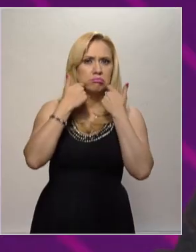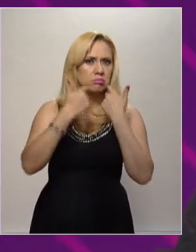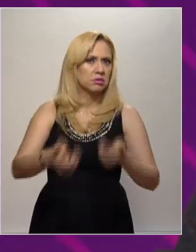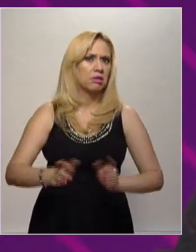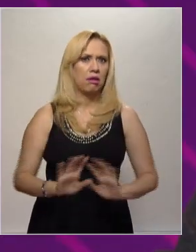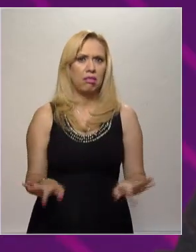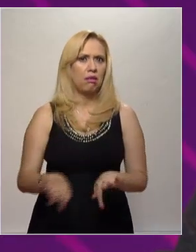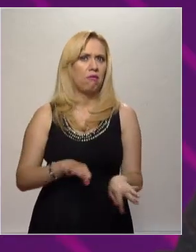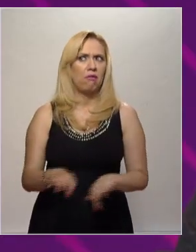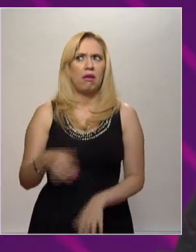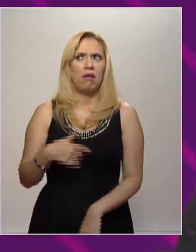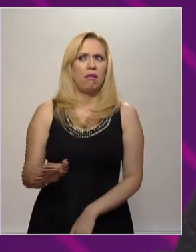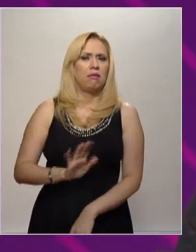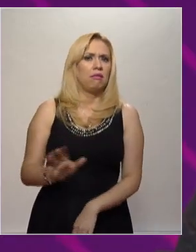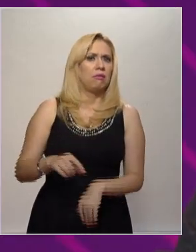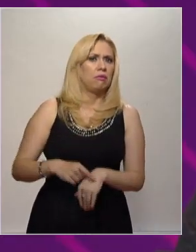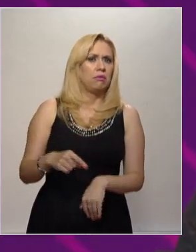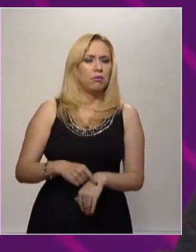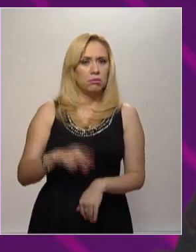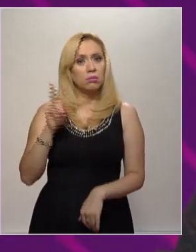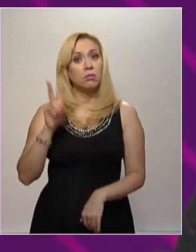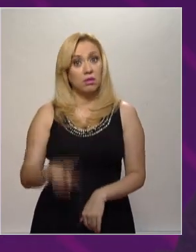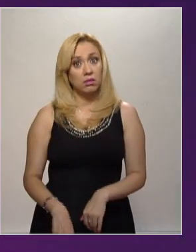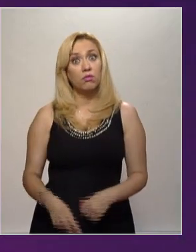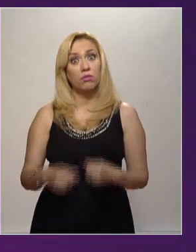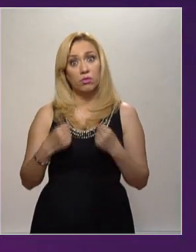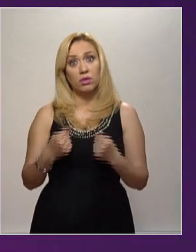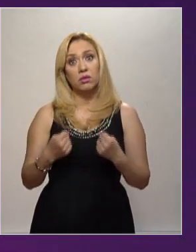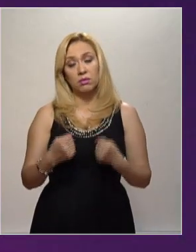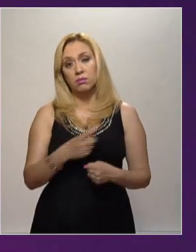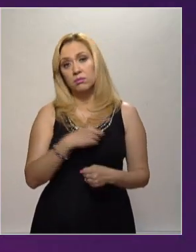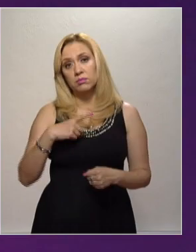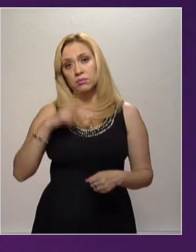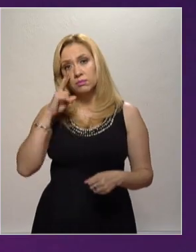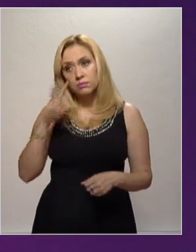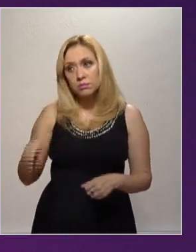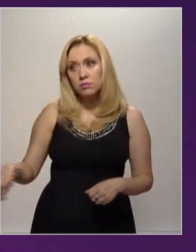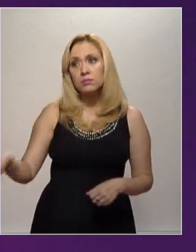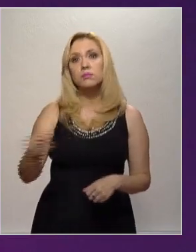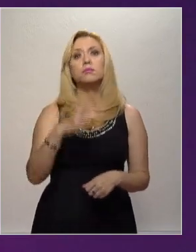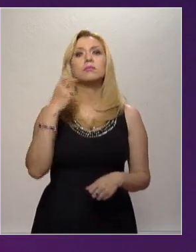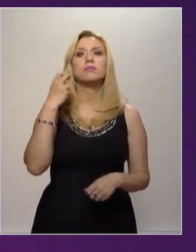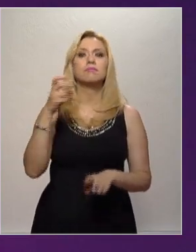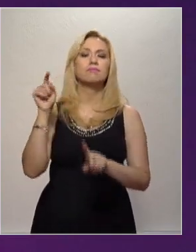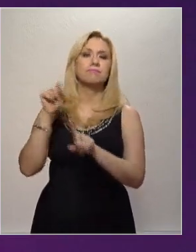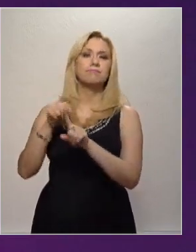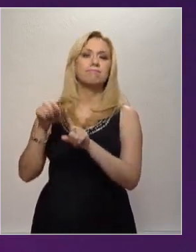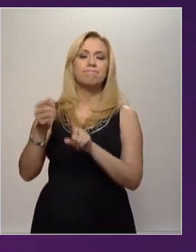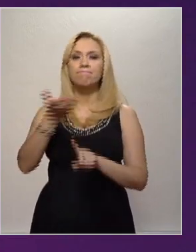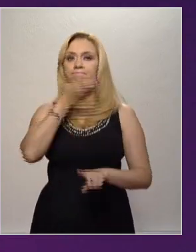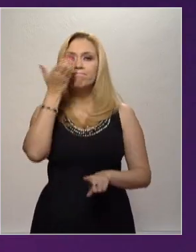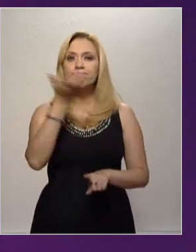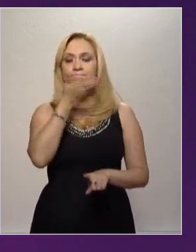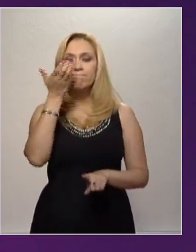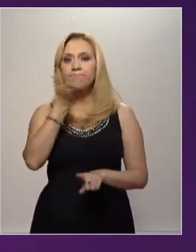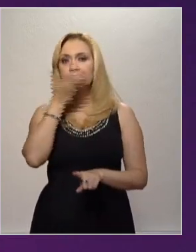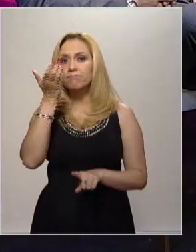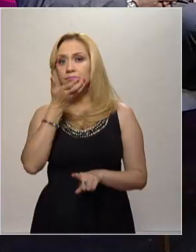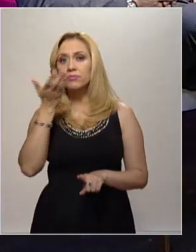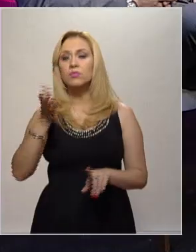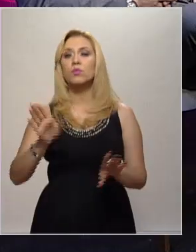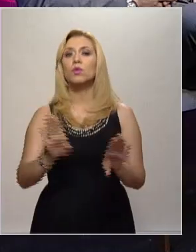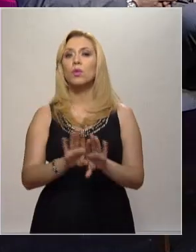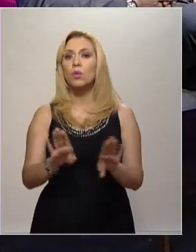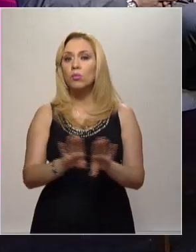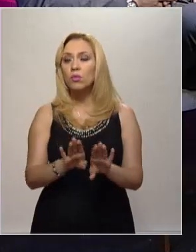una cosa tremenda. Y entonces hay que ver este problema de manera conjunta, porque justo estas prácticas incorporadas y cómo